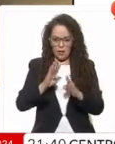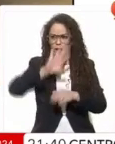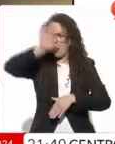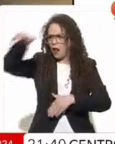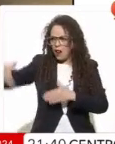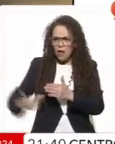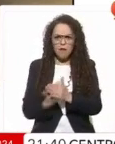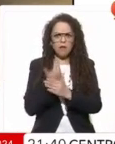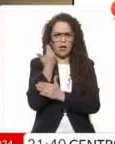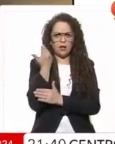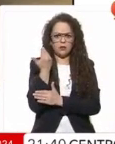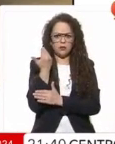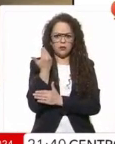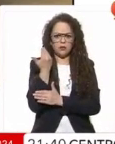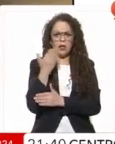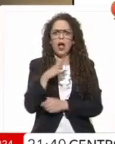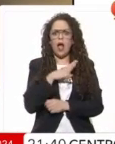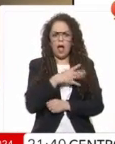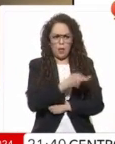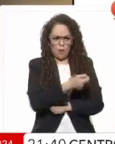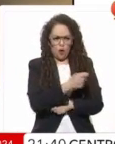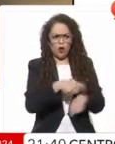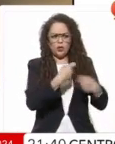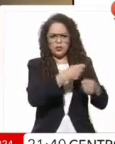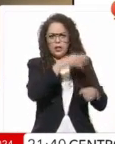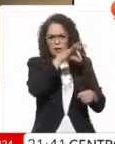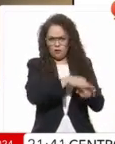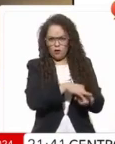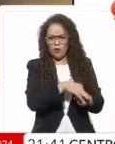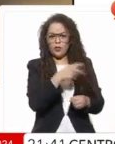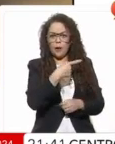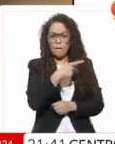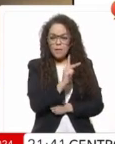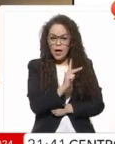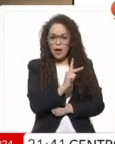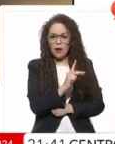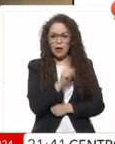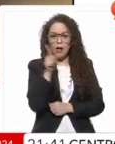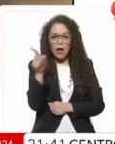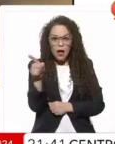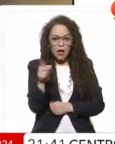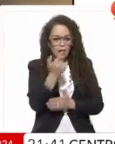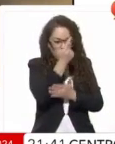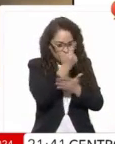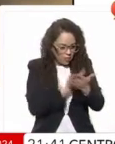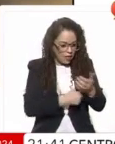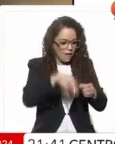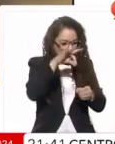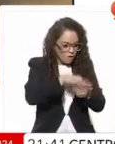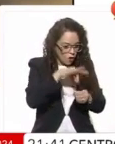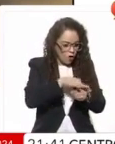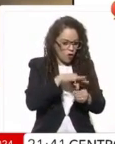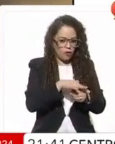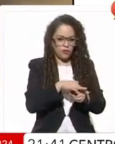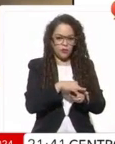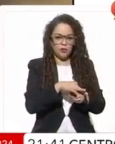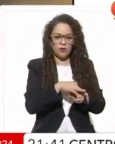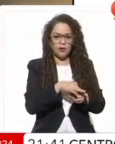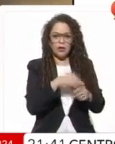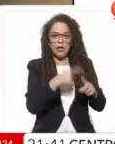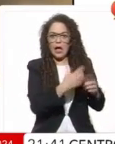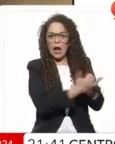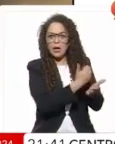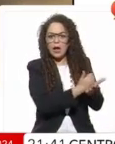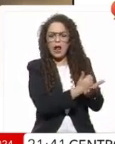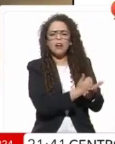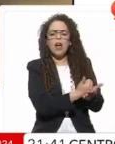priistas, pocos pero muy importantes y significativos, en vez de ponerse a contar los votos, a cuidar los triunfos, se